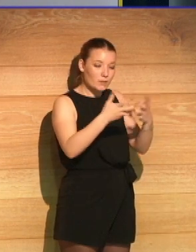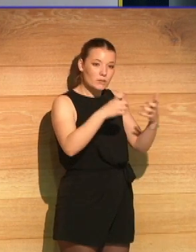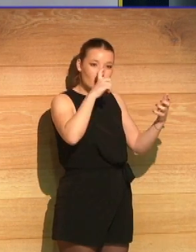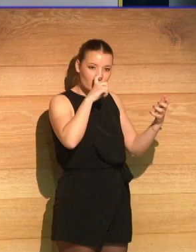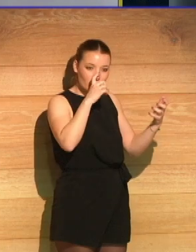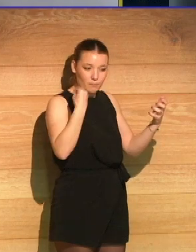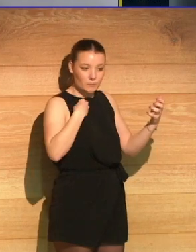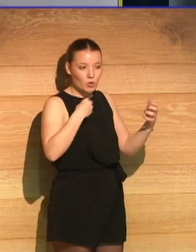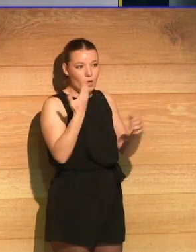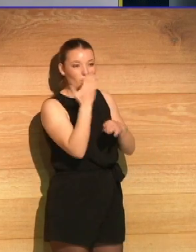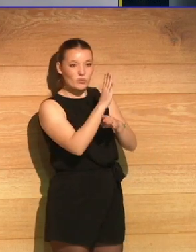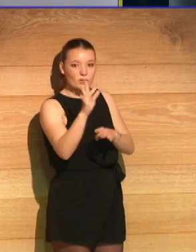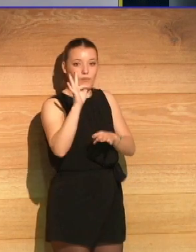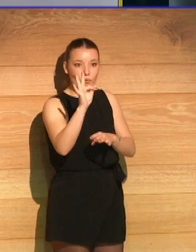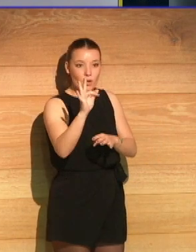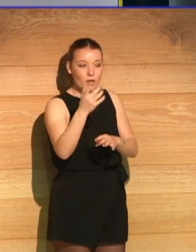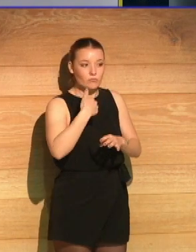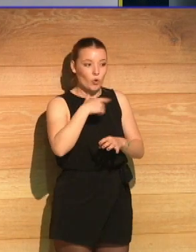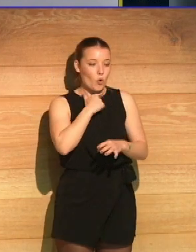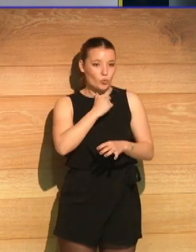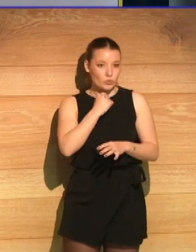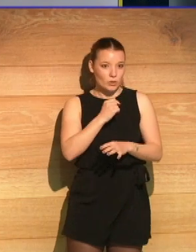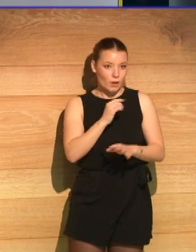la exposición que me gustó muchísimo, que dice,